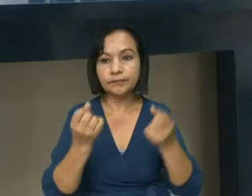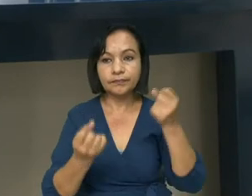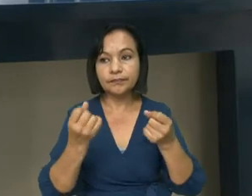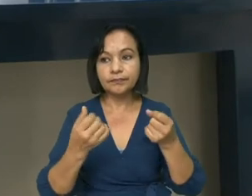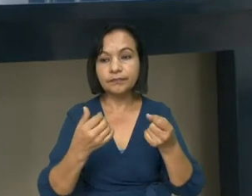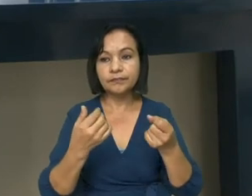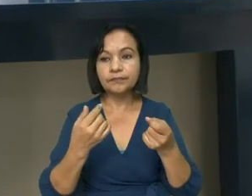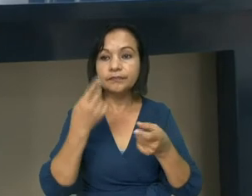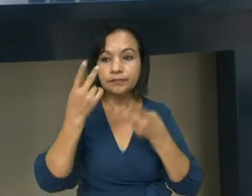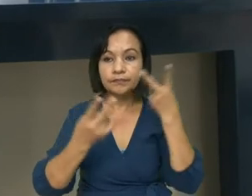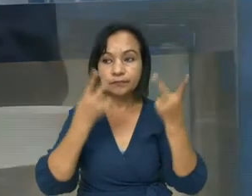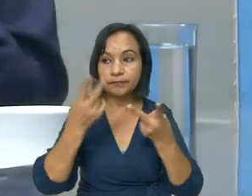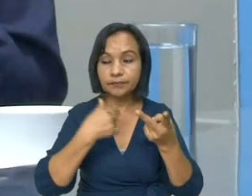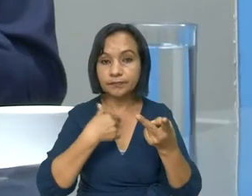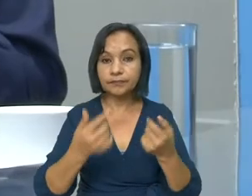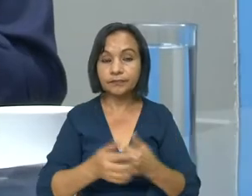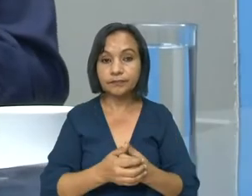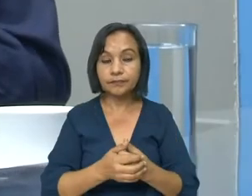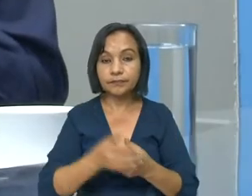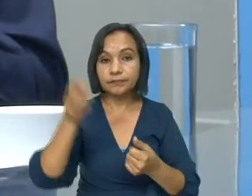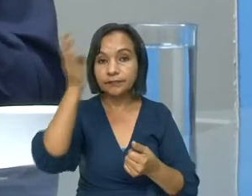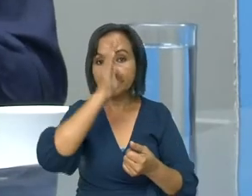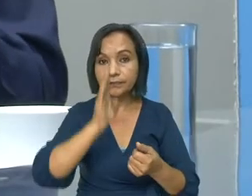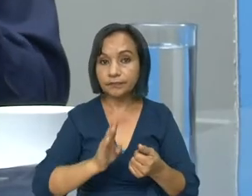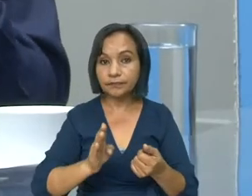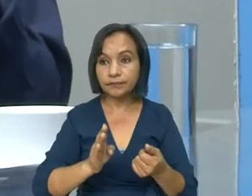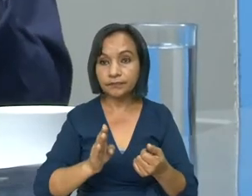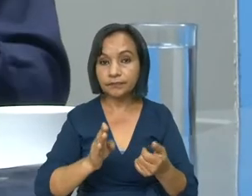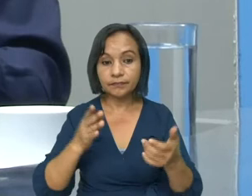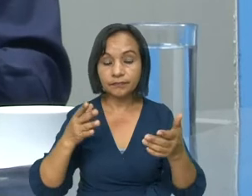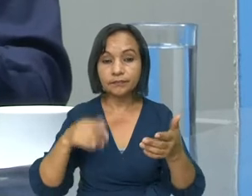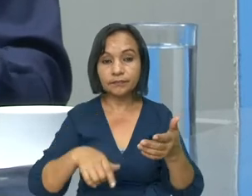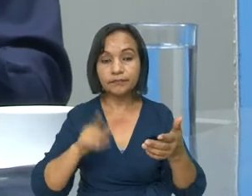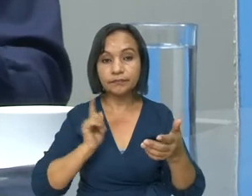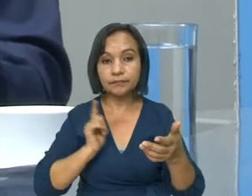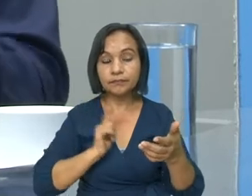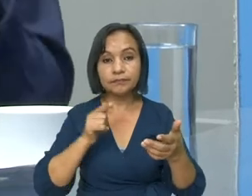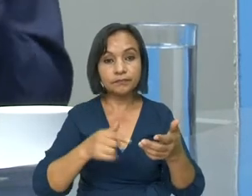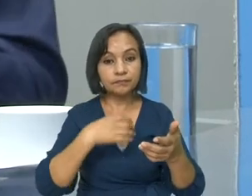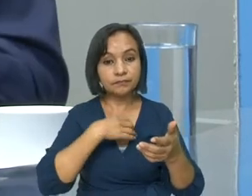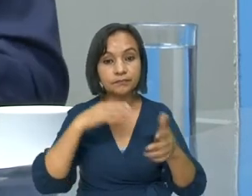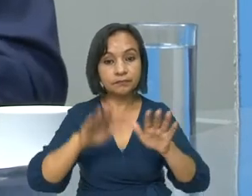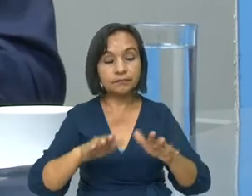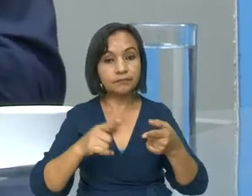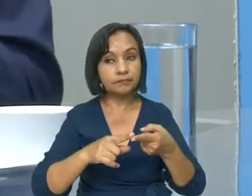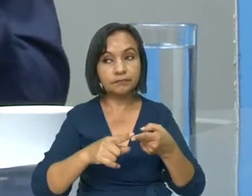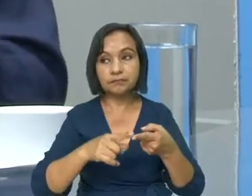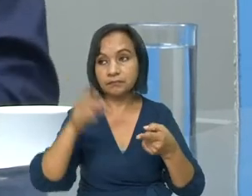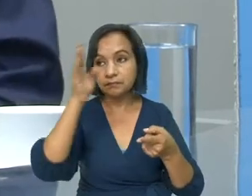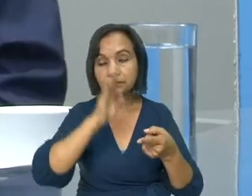cuando yo iba de visita, nunca supe de algún incidente. Y ahora que estoy ahí, internamente, pues,